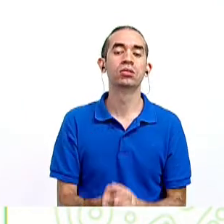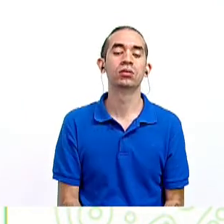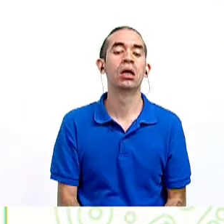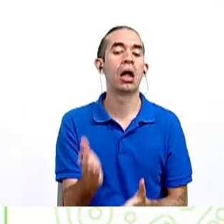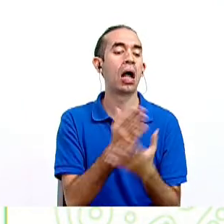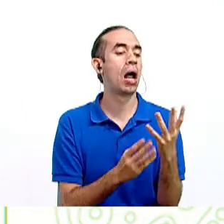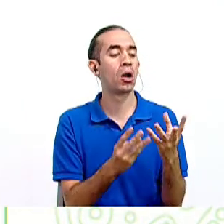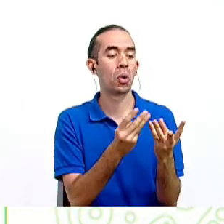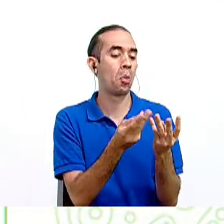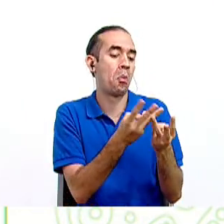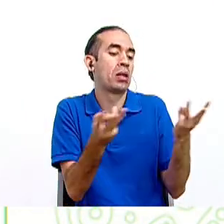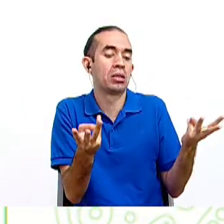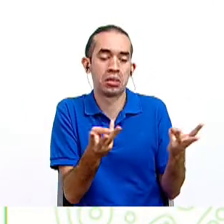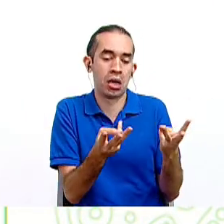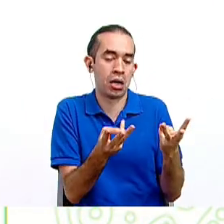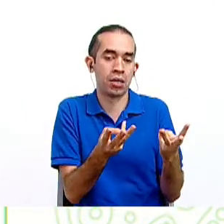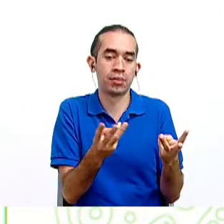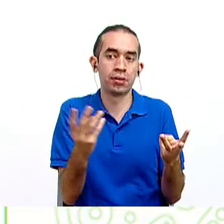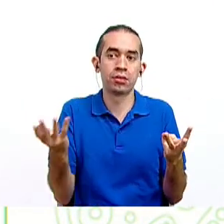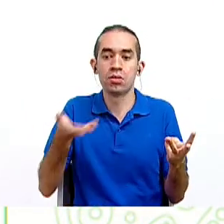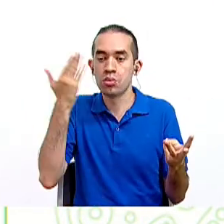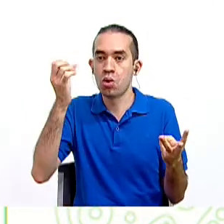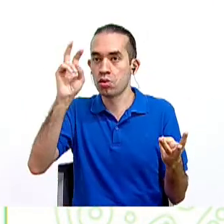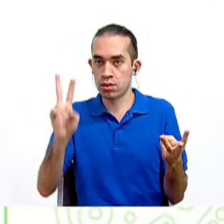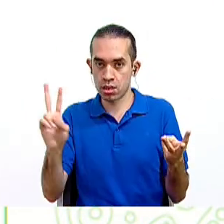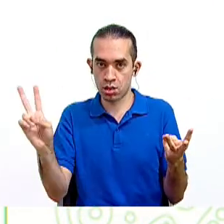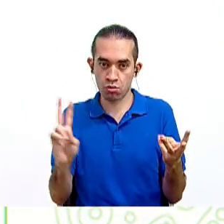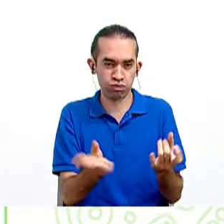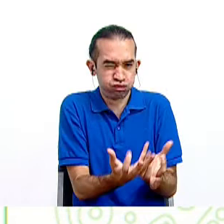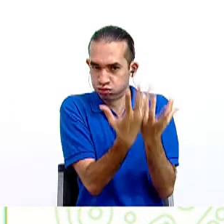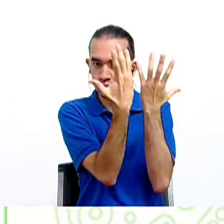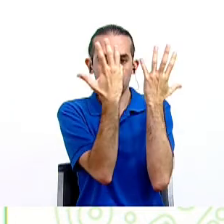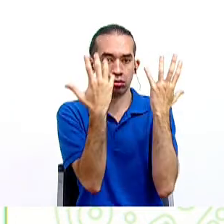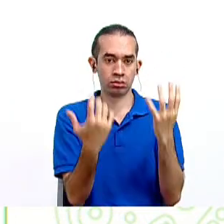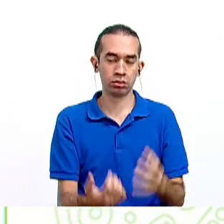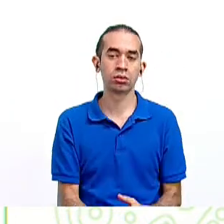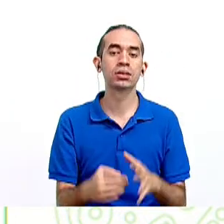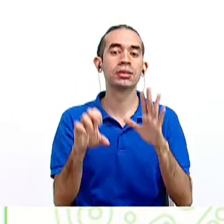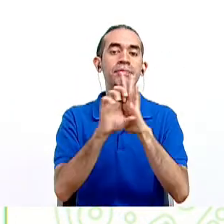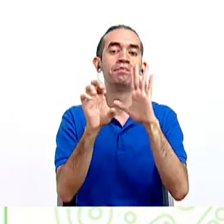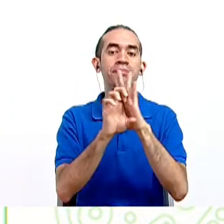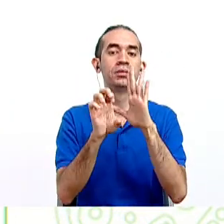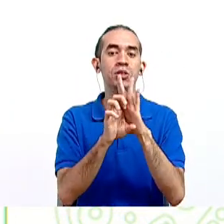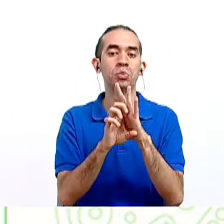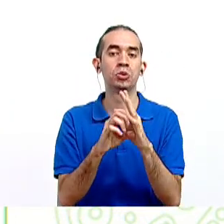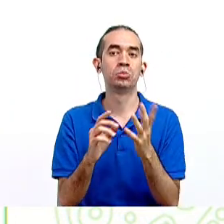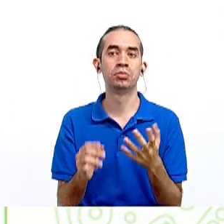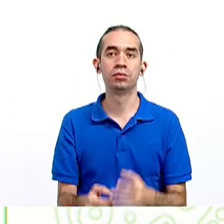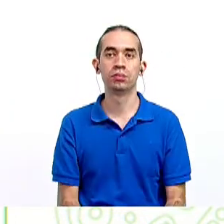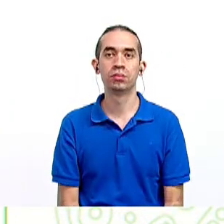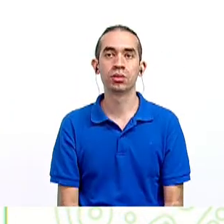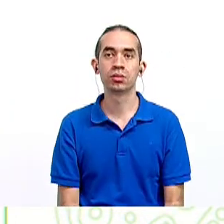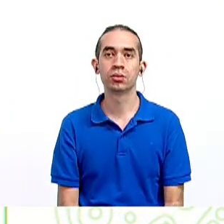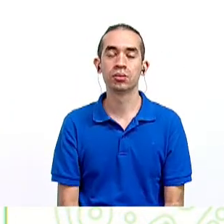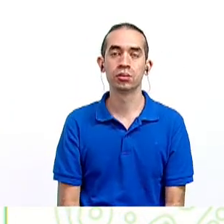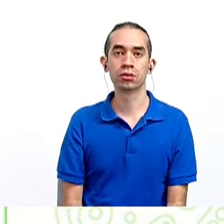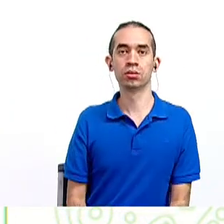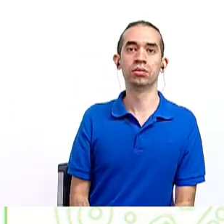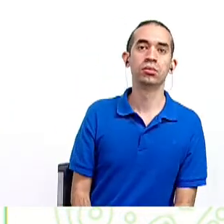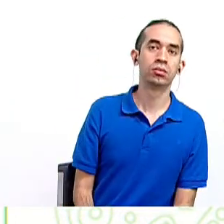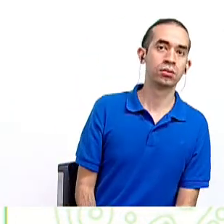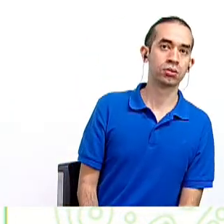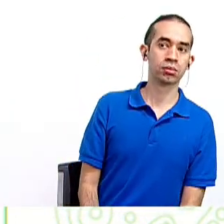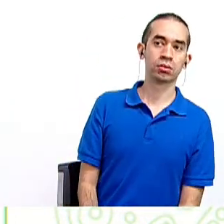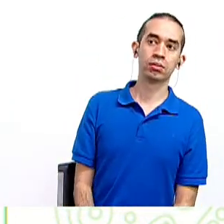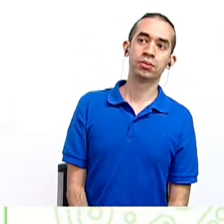yo tengo un material que en presencia de oxígeno se va a quemar. Un ejemplo podría ser el siguiente. Tengo